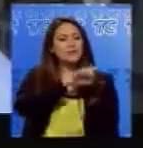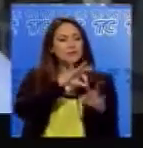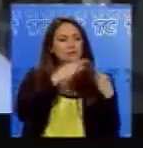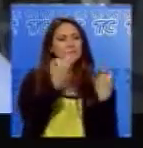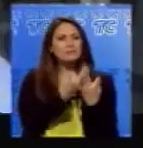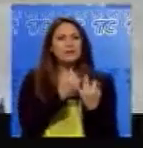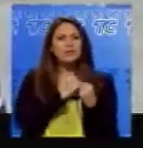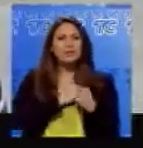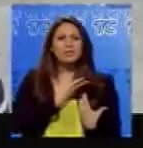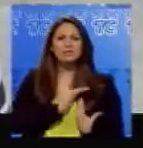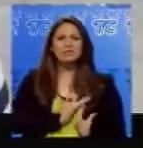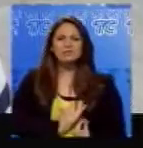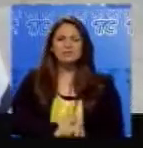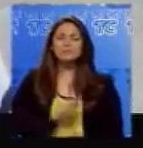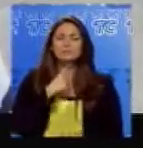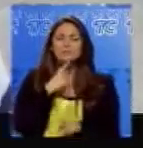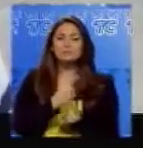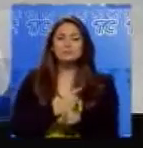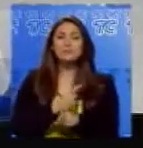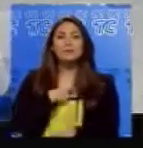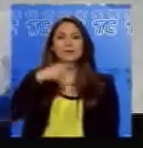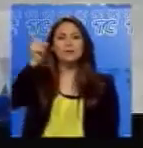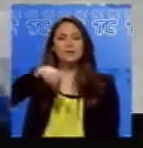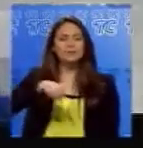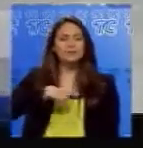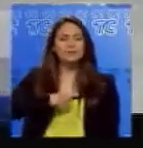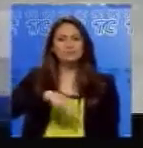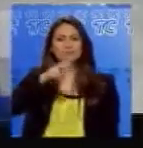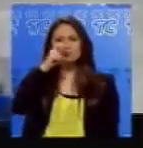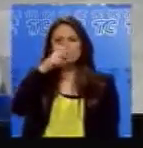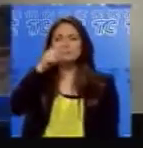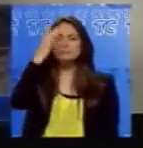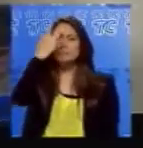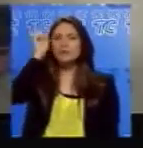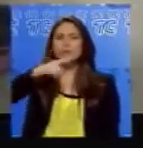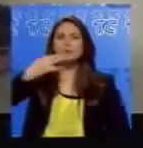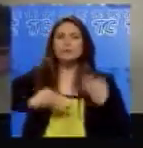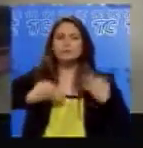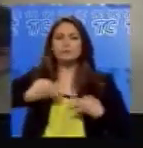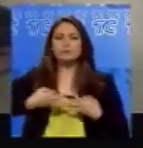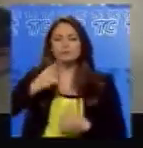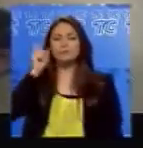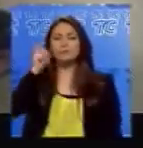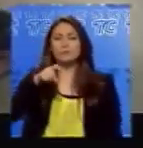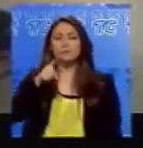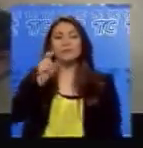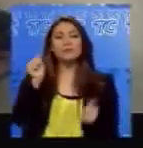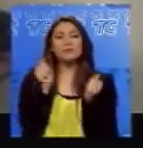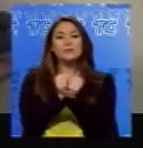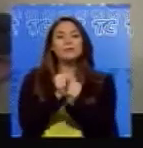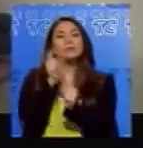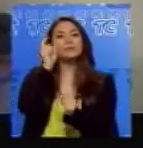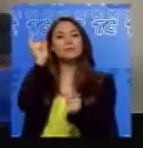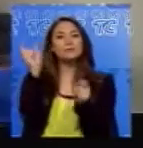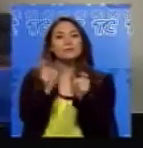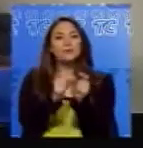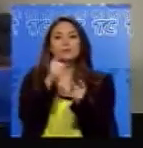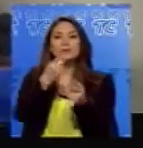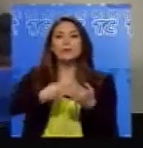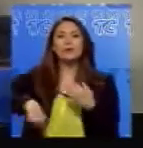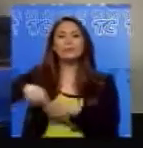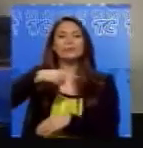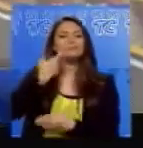muy dolorosa. Nosotros lo que exigimos es que se haga justicia. En conjunto con la Fiscalía de Los Ríos, realizan